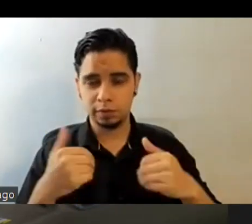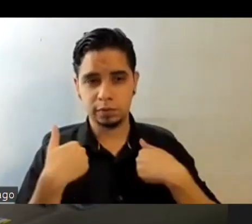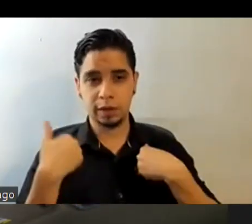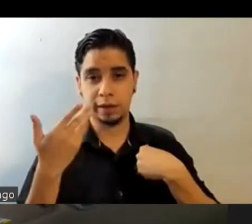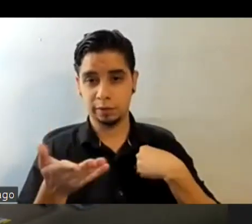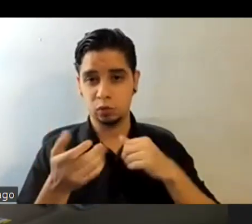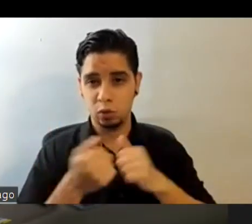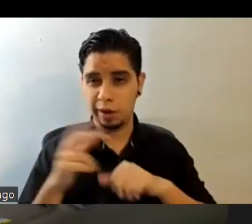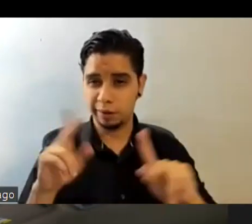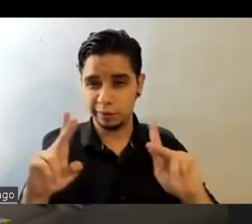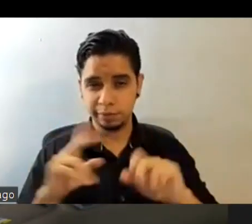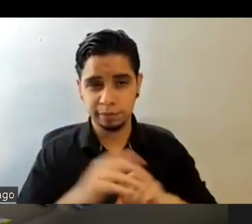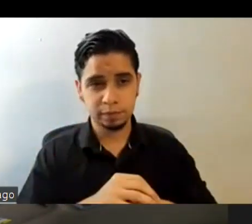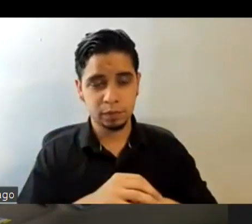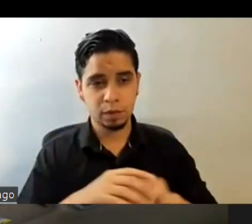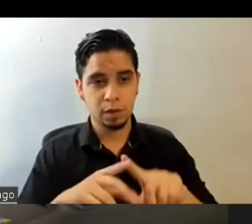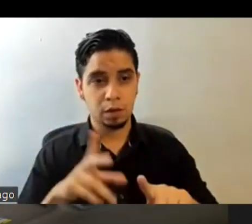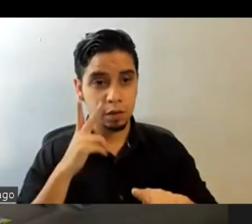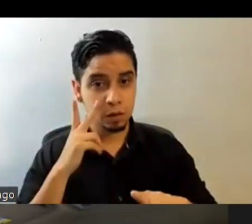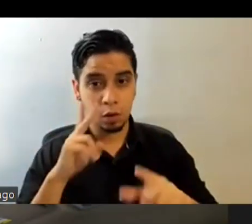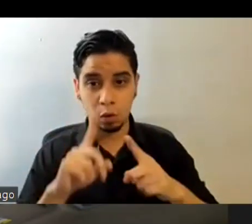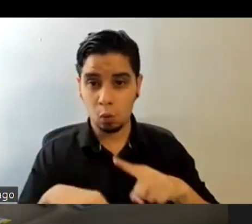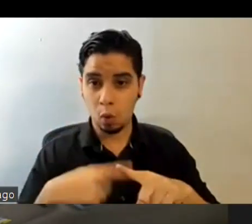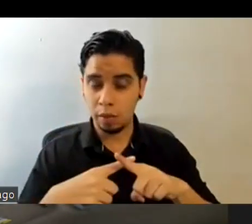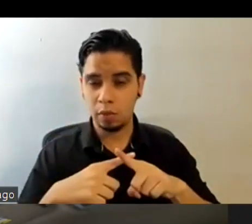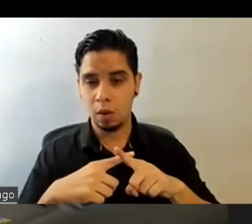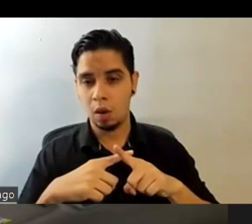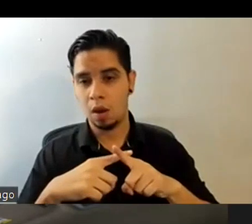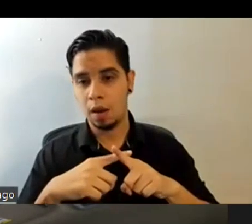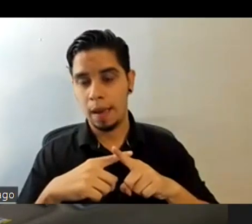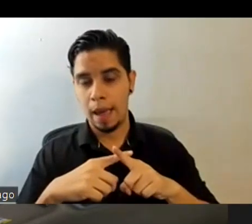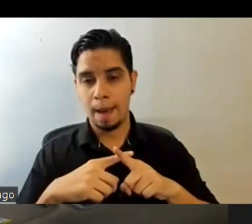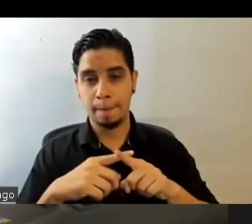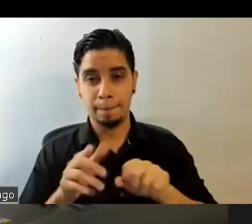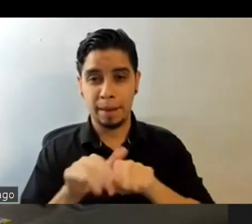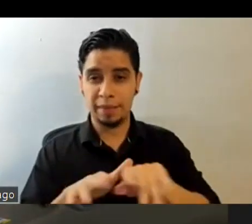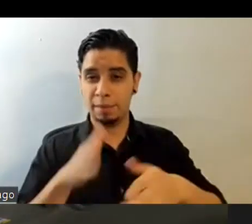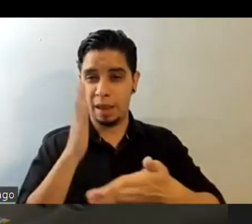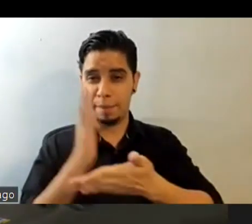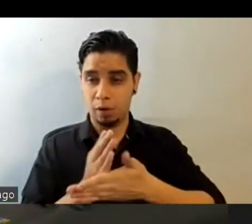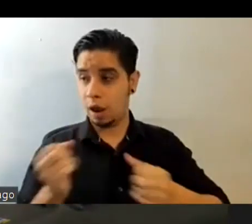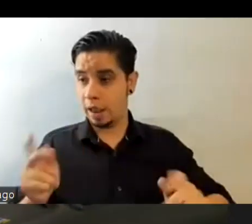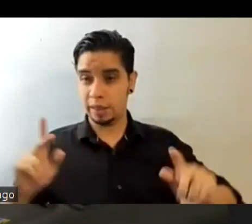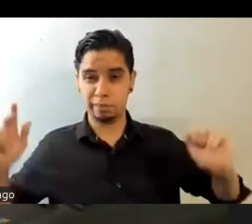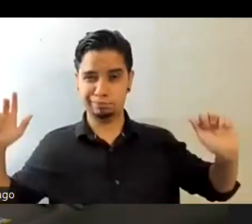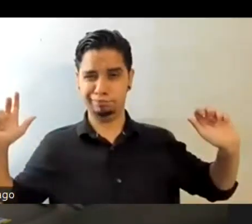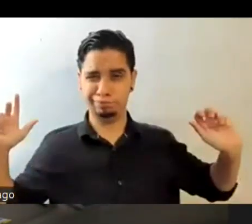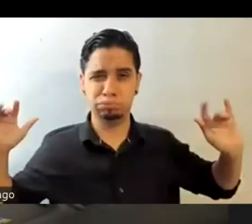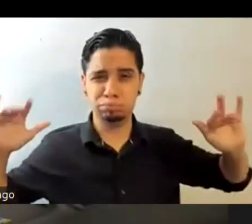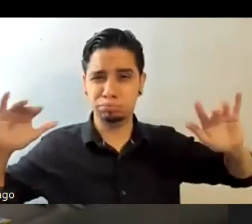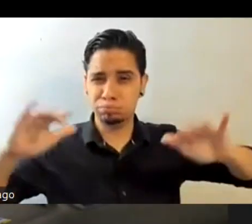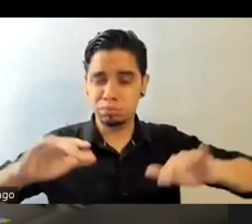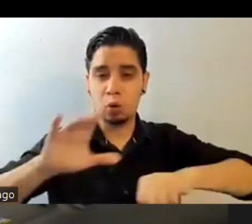la gente. Pero viste que cuando se levantó la pandemia, que la gente ha ido en manada, no tan solo a ver conciertos, sino también